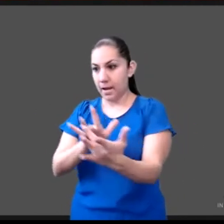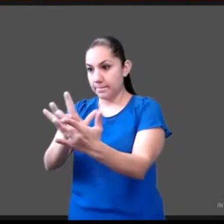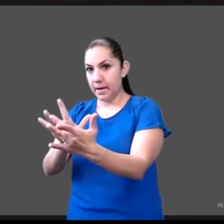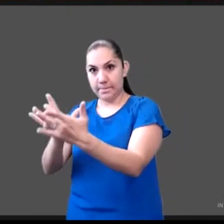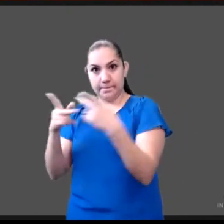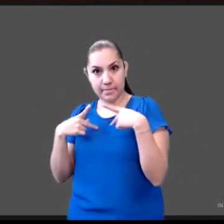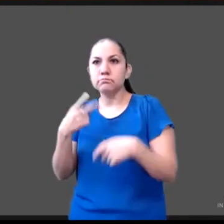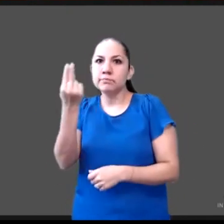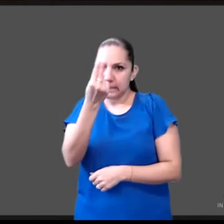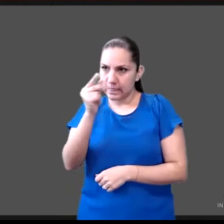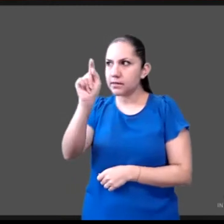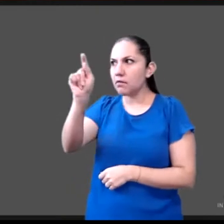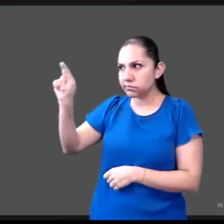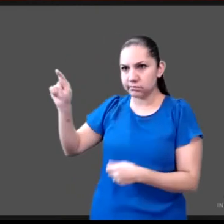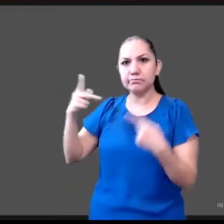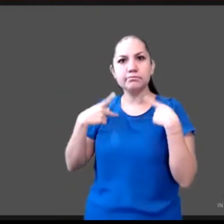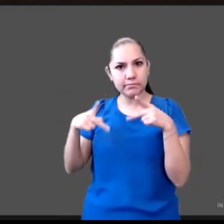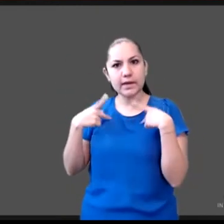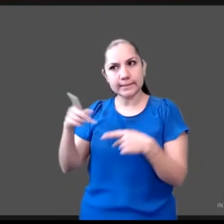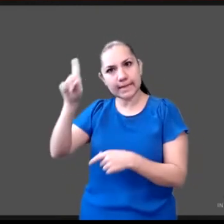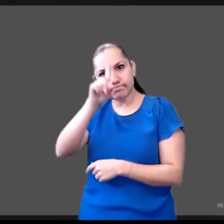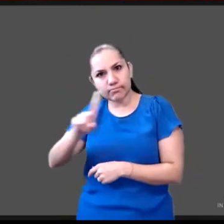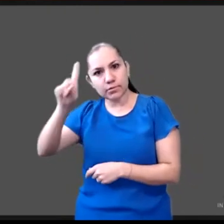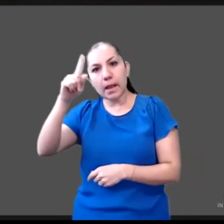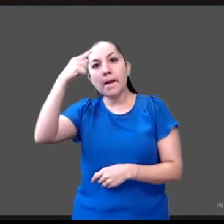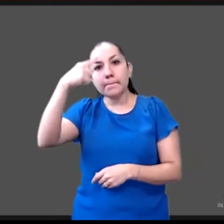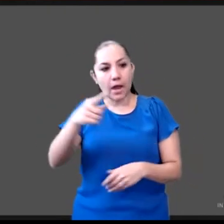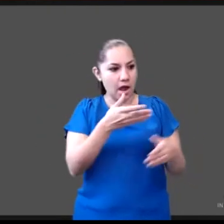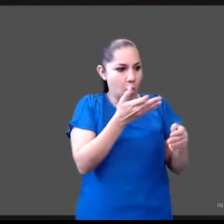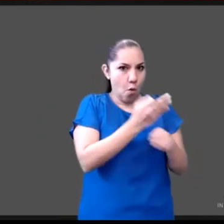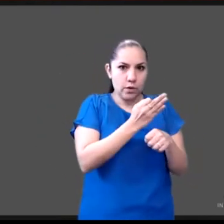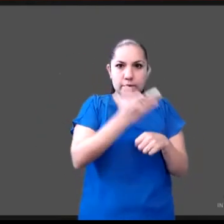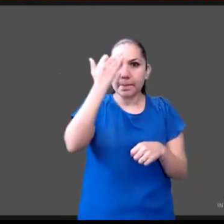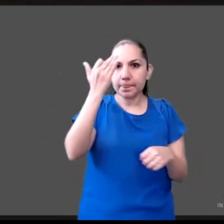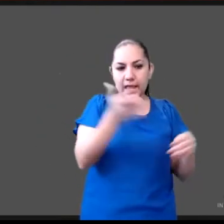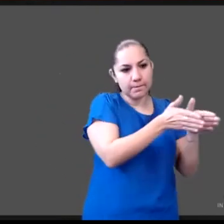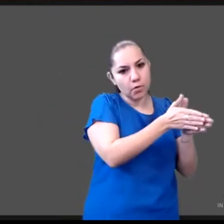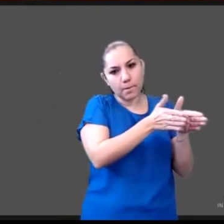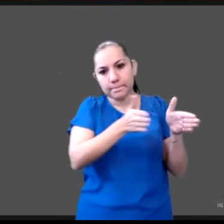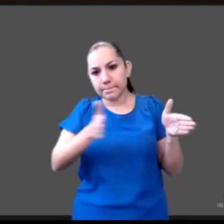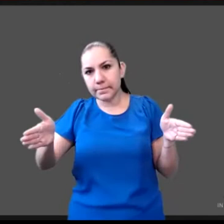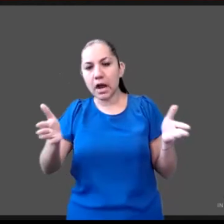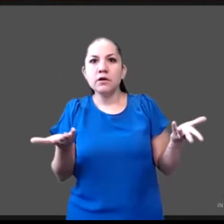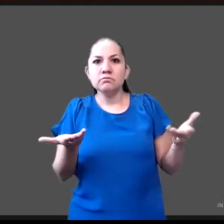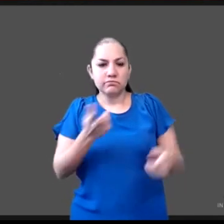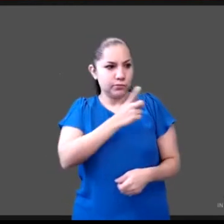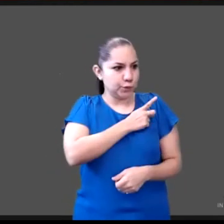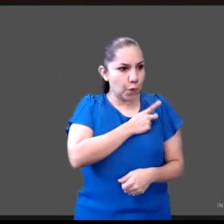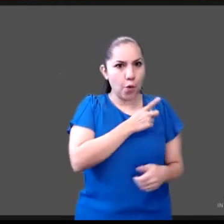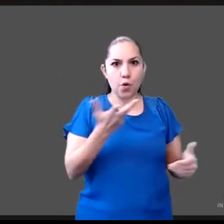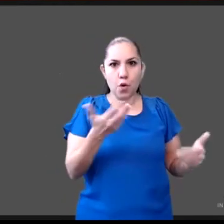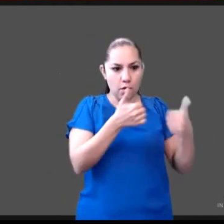periodos de aislamiento y soledad, pues estos servidores públicos van a tener que adquirir esas habilidades para acompañar a